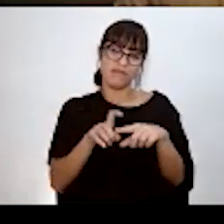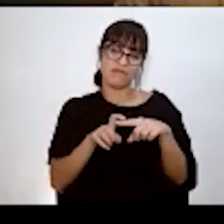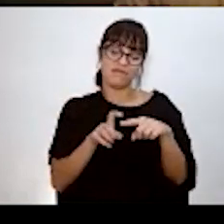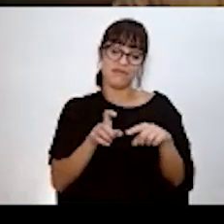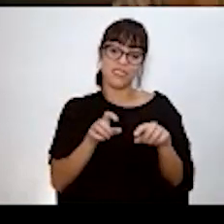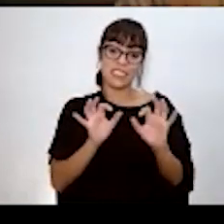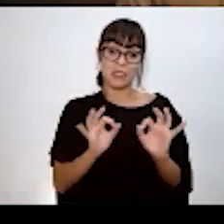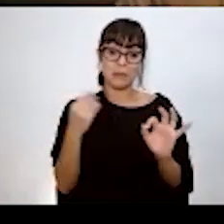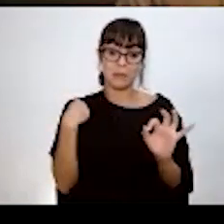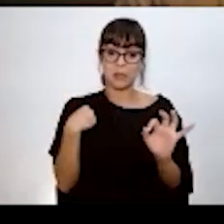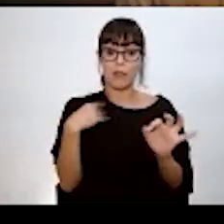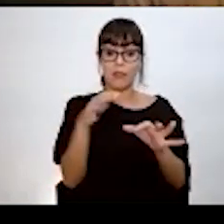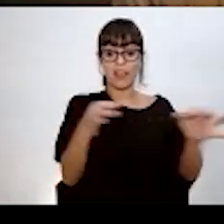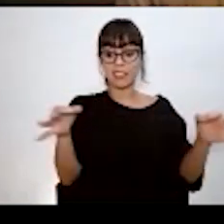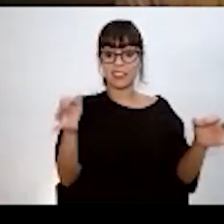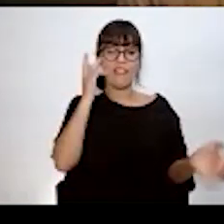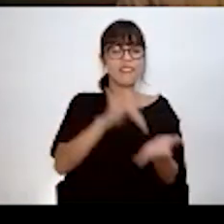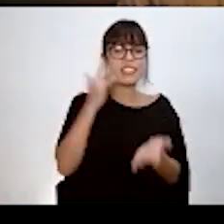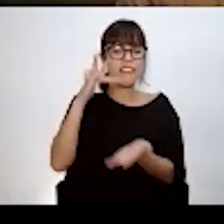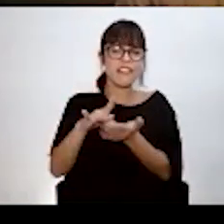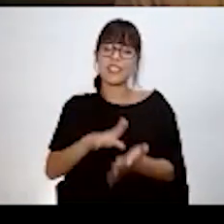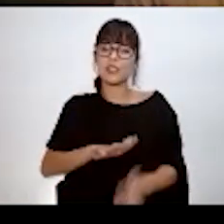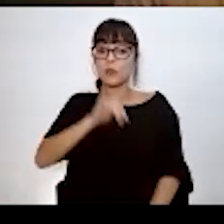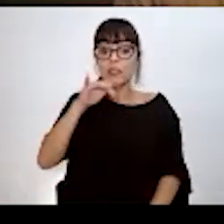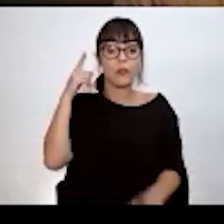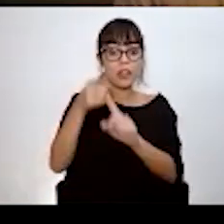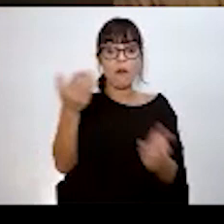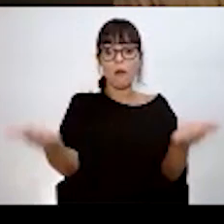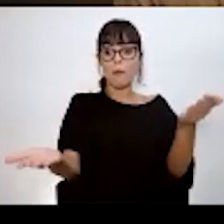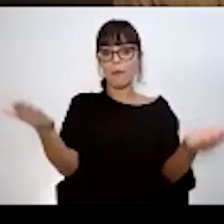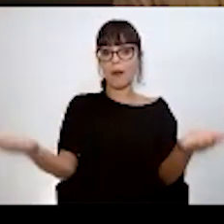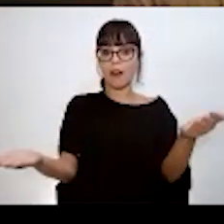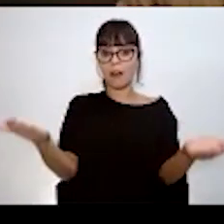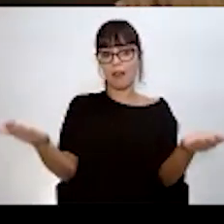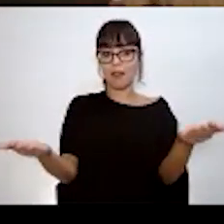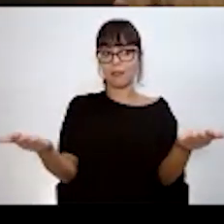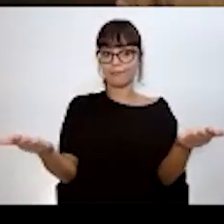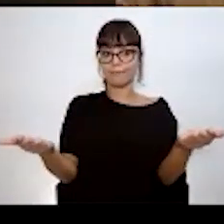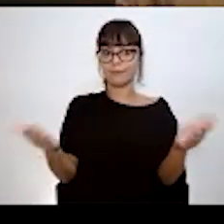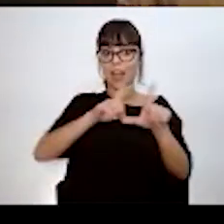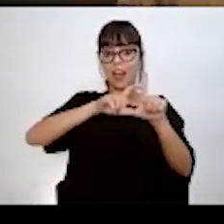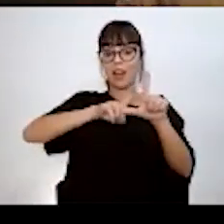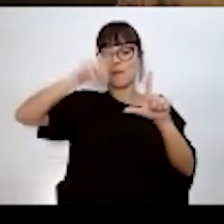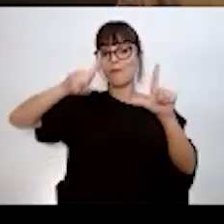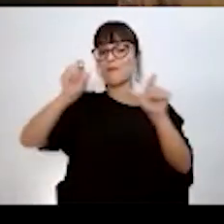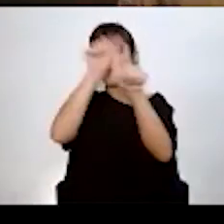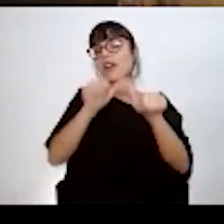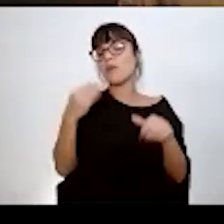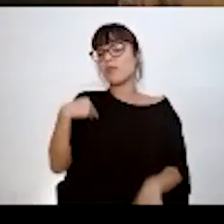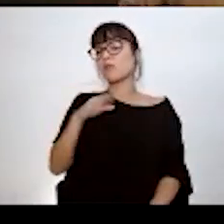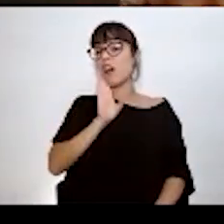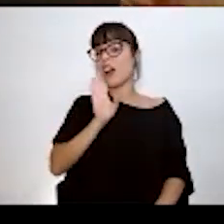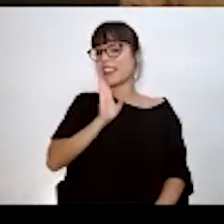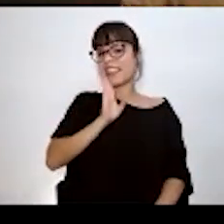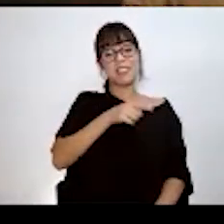de fechas como para hacer un análisis más o menos equiparable al que les presentamos. Sin embargo, por ejemplo,